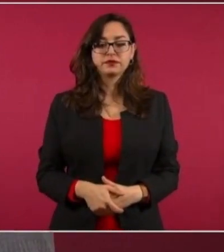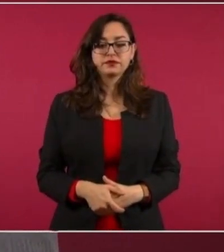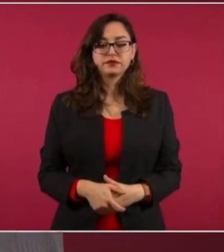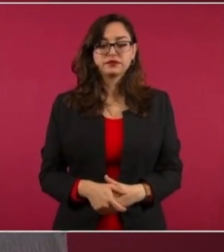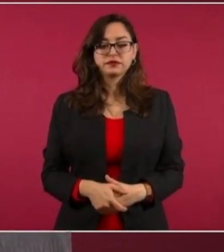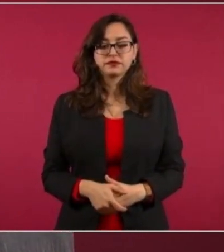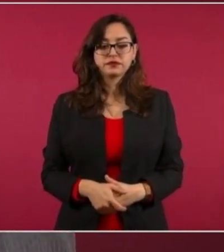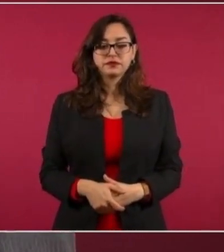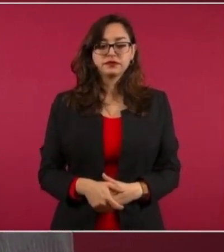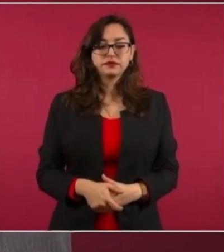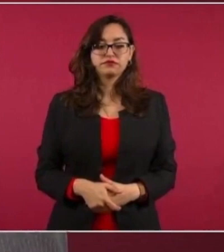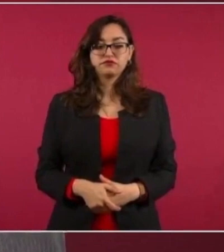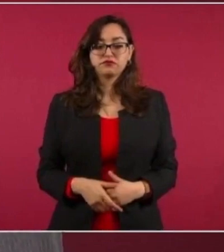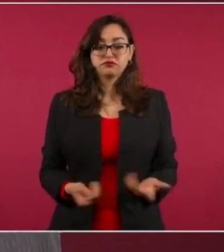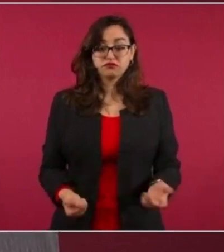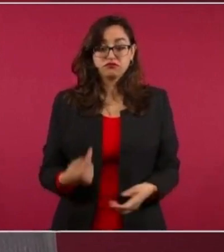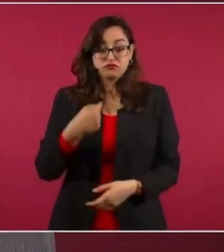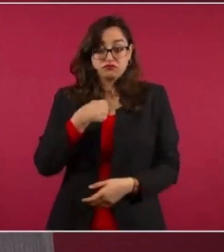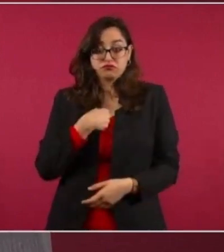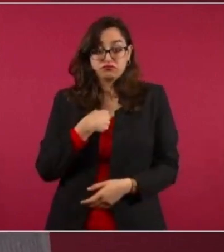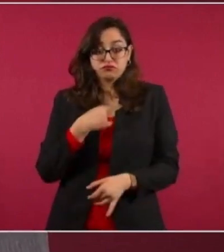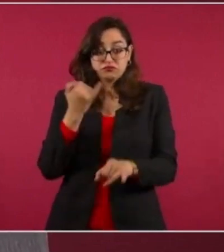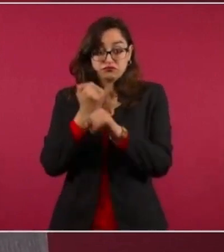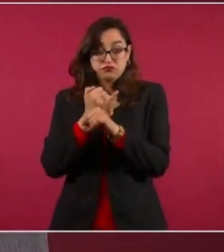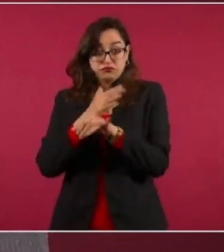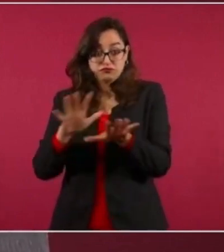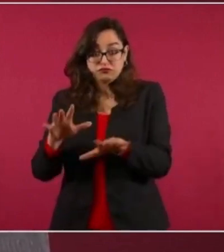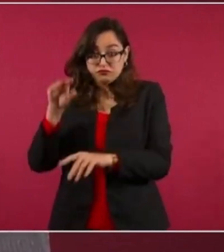Yo no hice el informe,